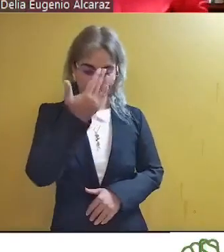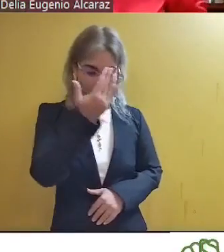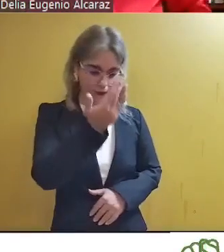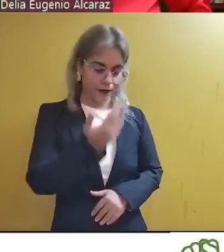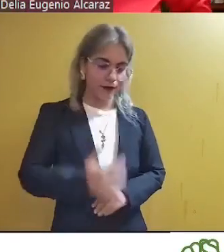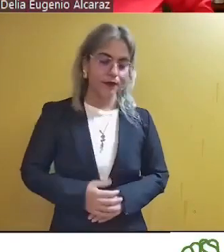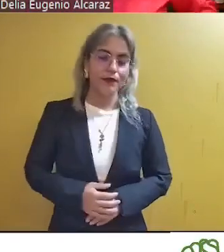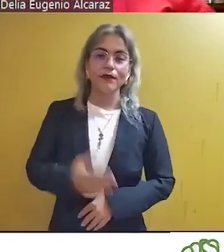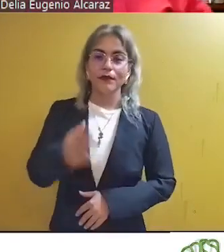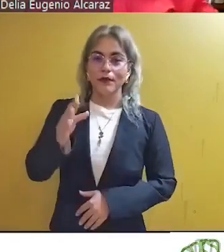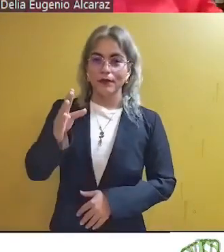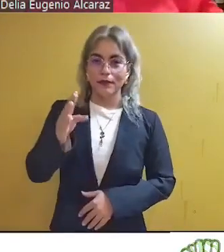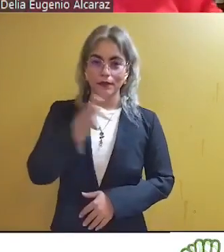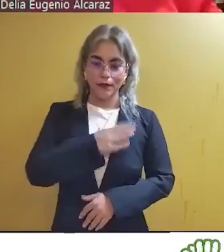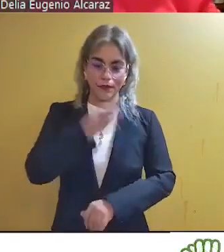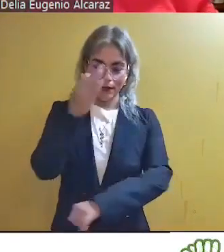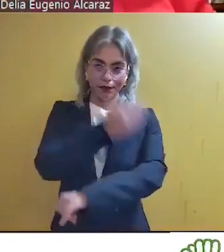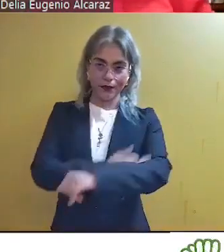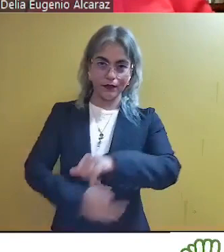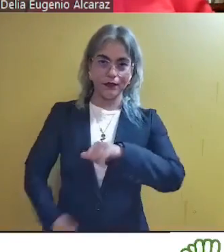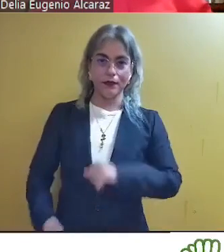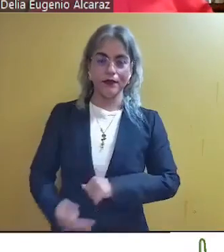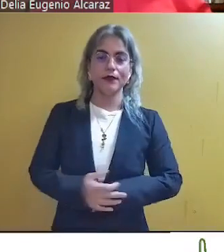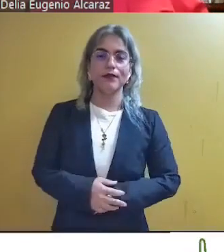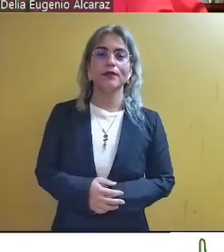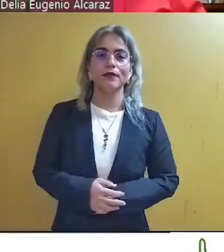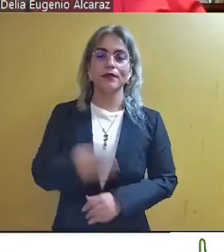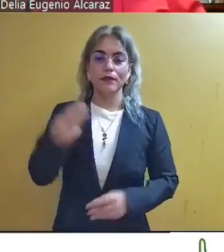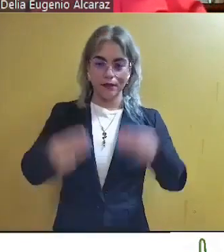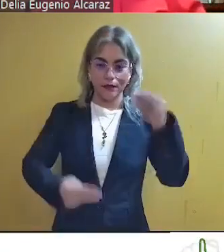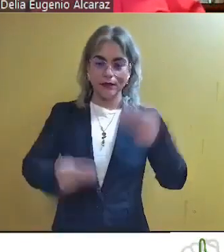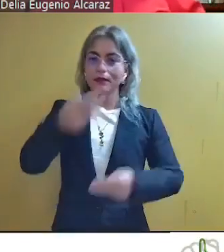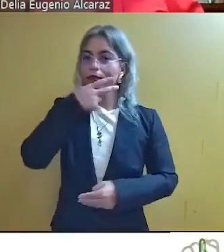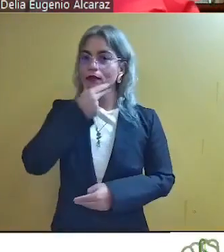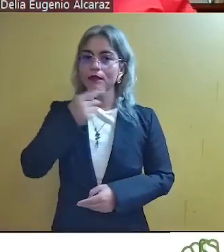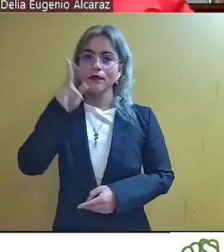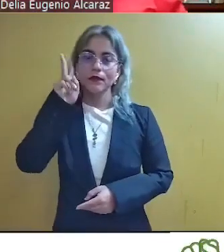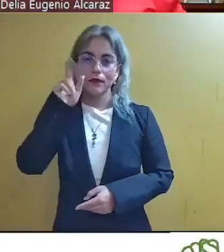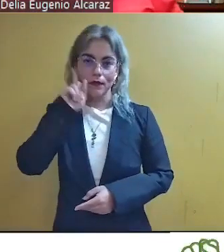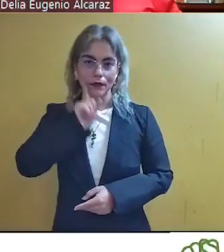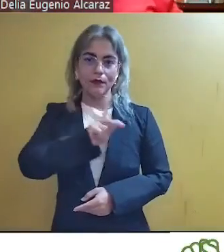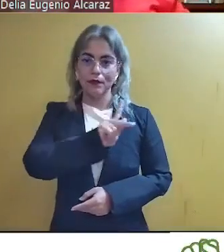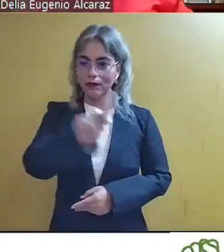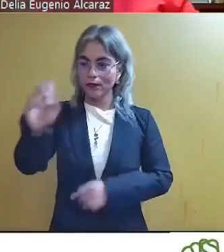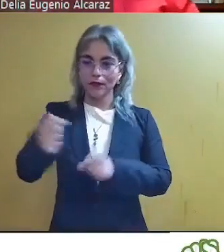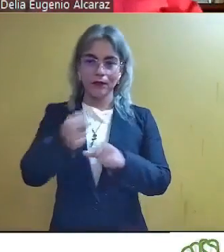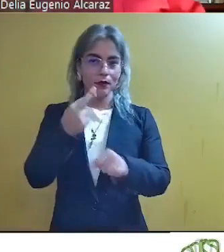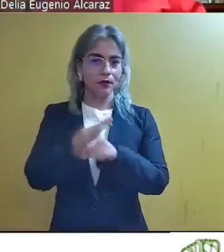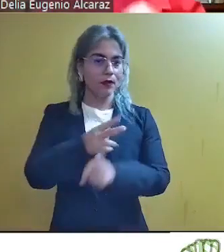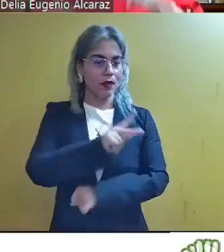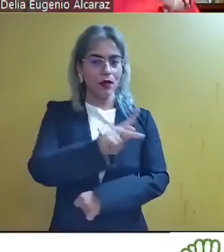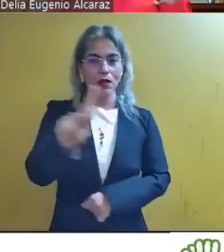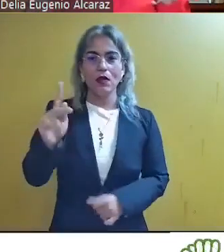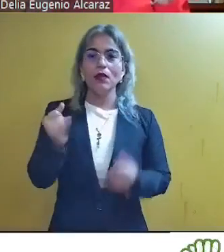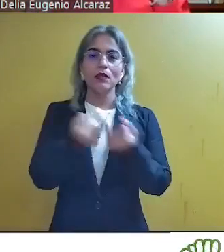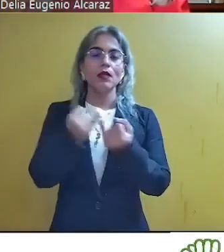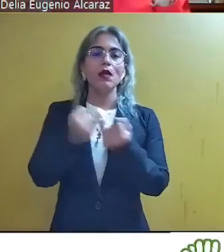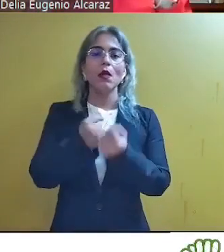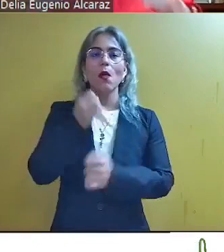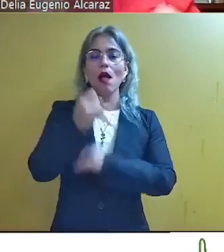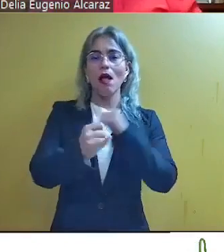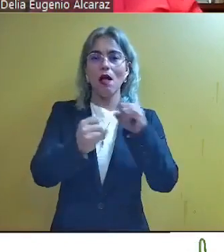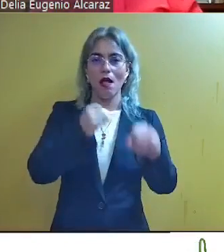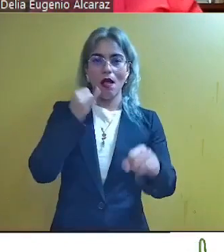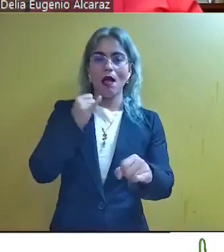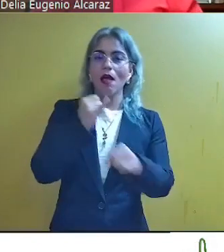presidenta. Buenas tardes, magistrado, magistradas, secretario. Buenas tardes y todos los que nos siguen en